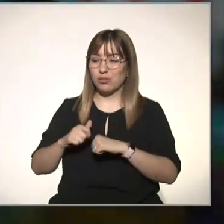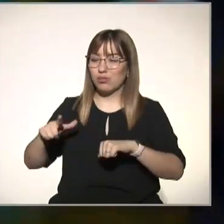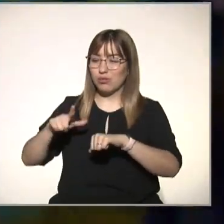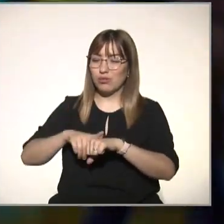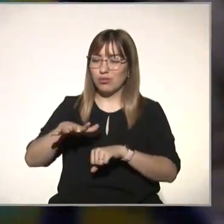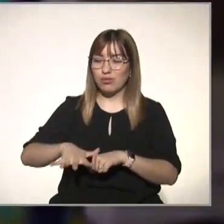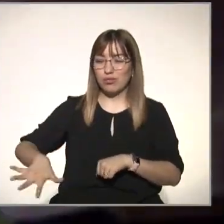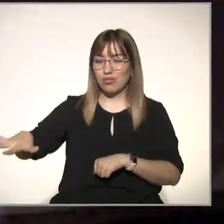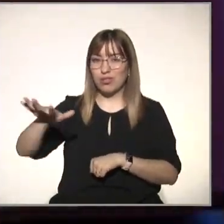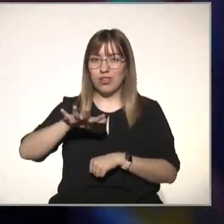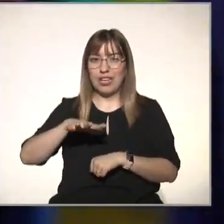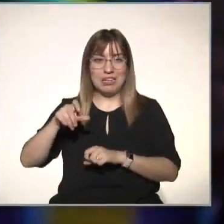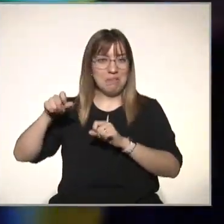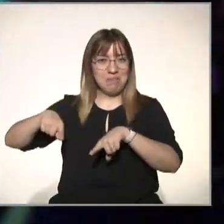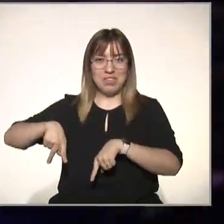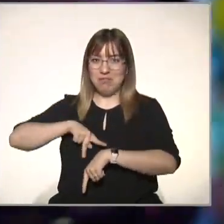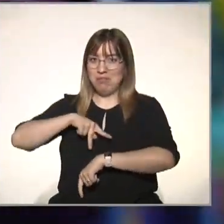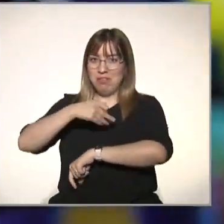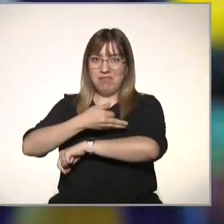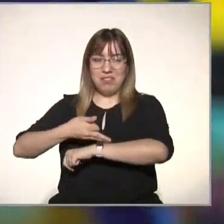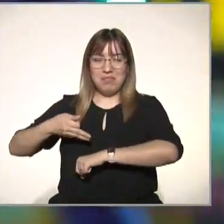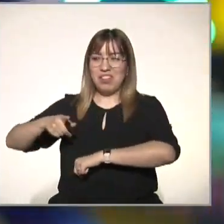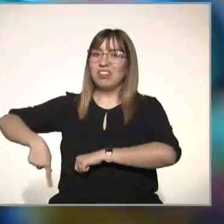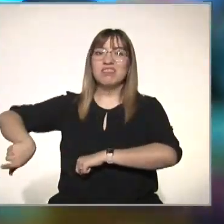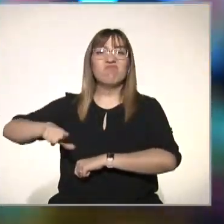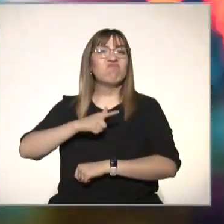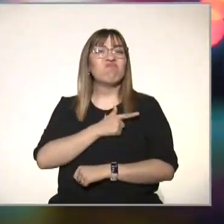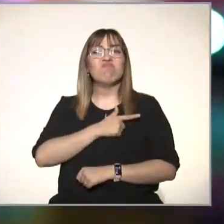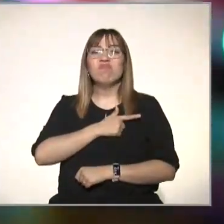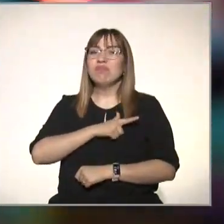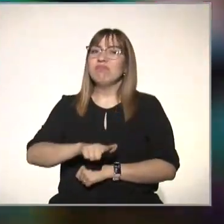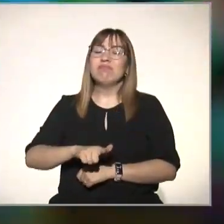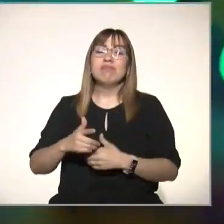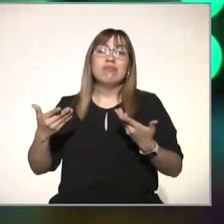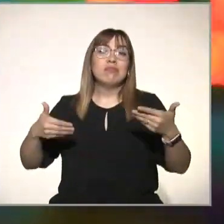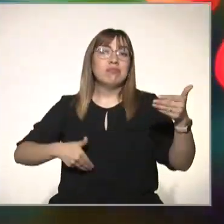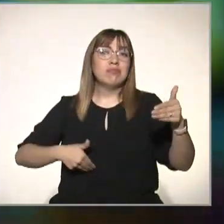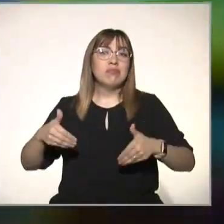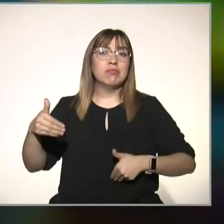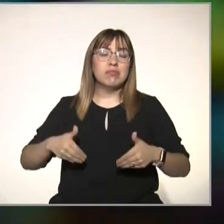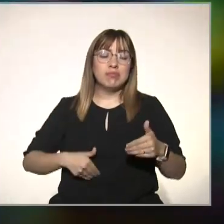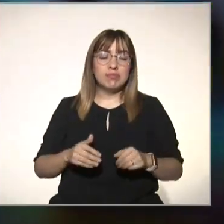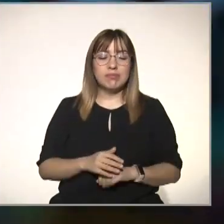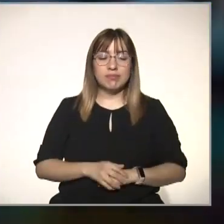sociedad y a mi misma familia no les parece.